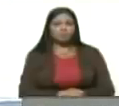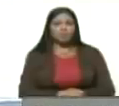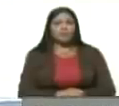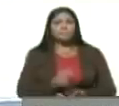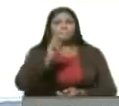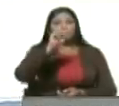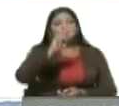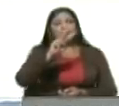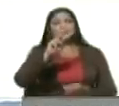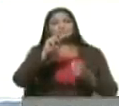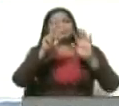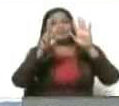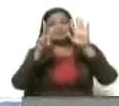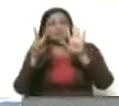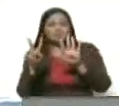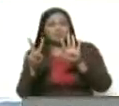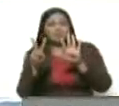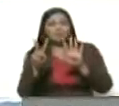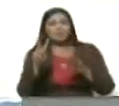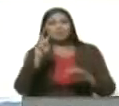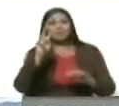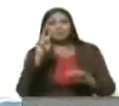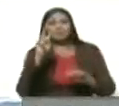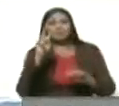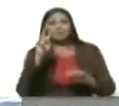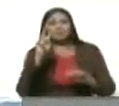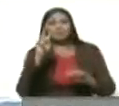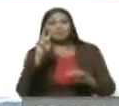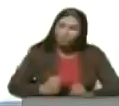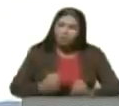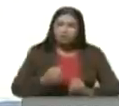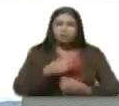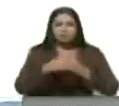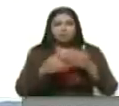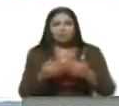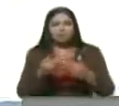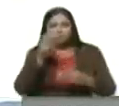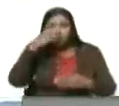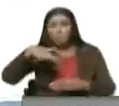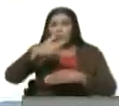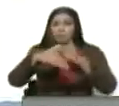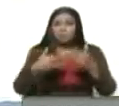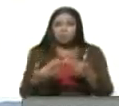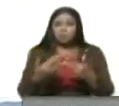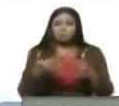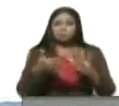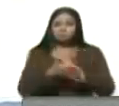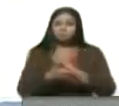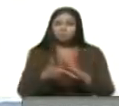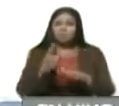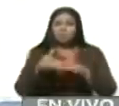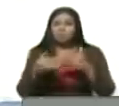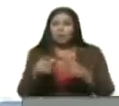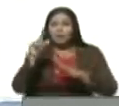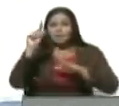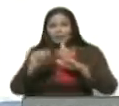27 y 28 de febrero. La fuerza descomunal de un pueblo